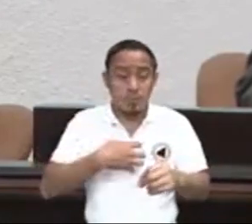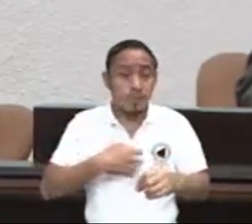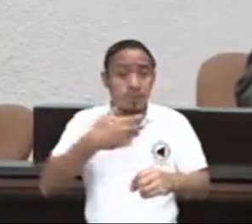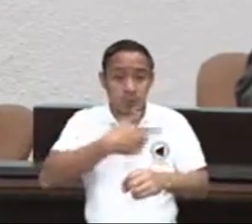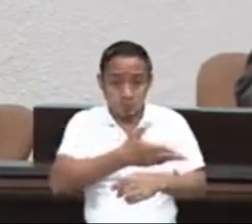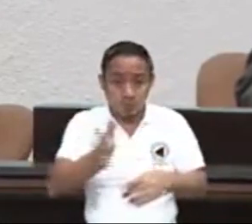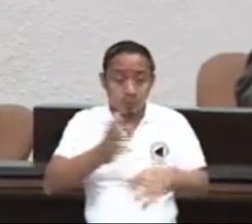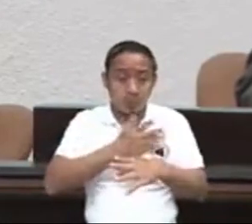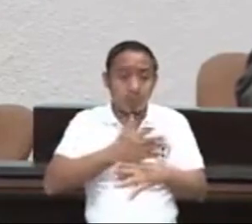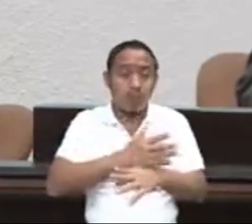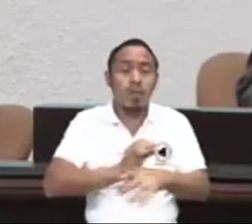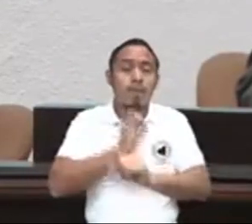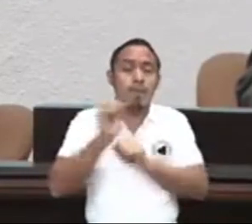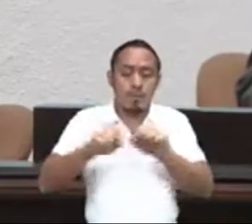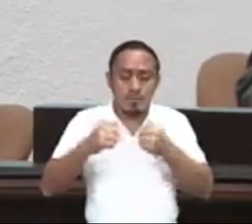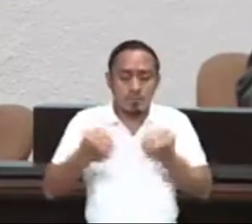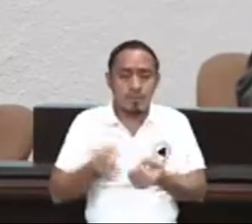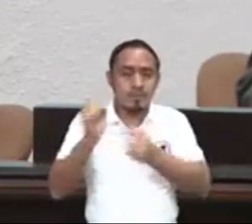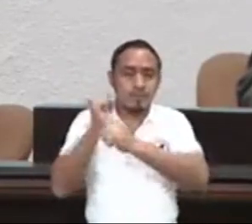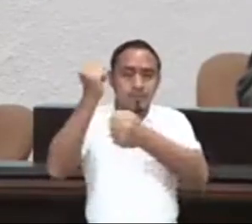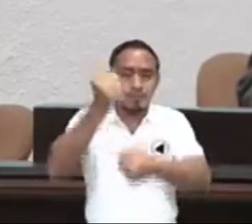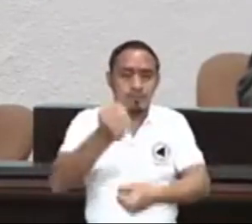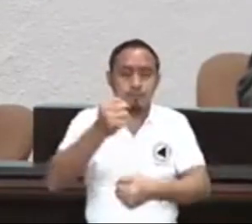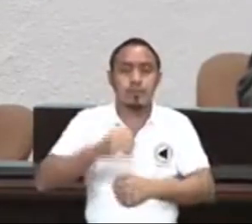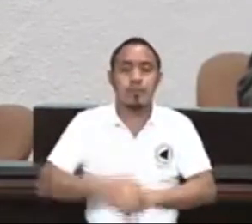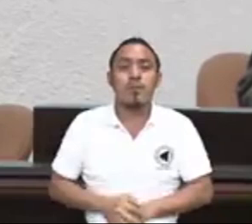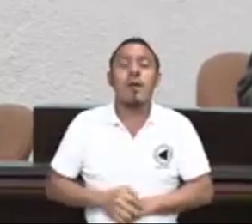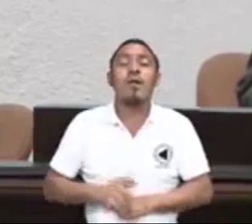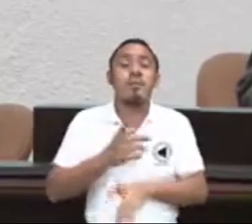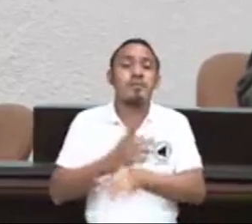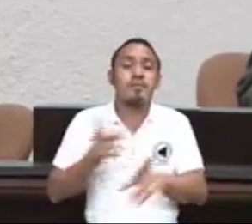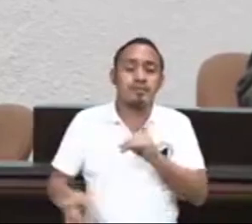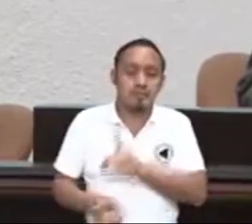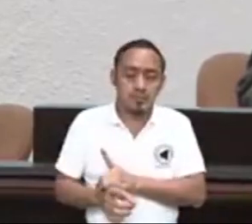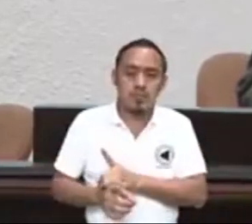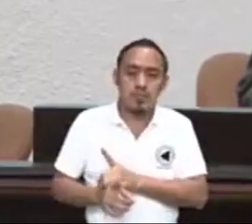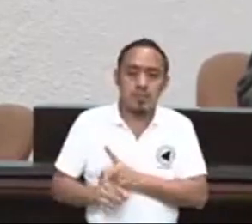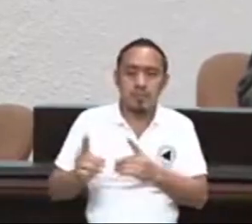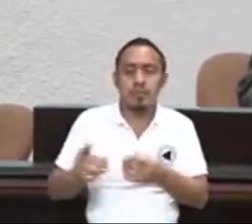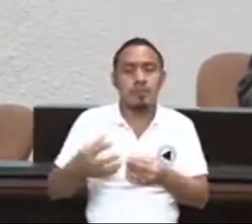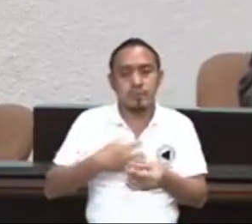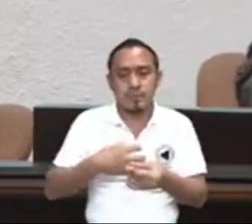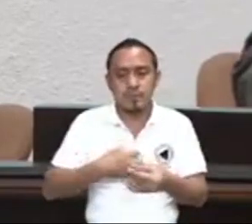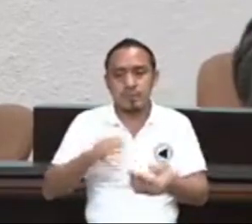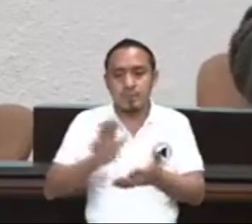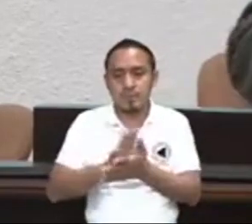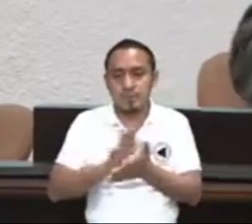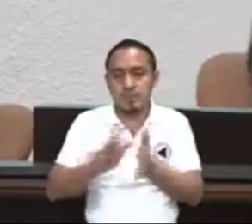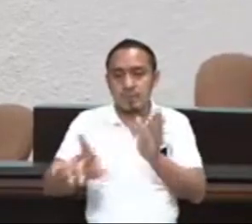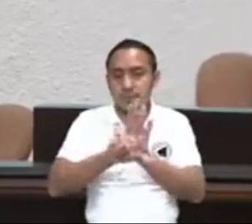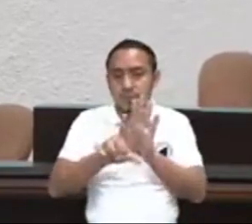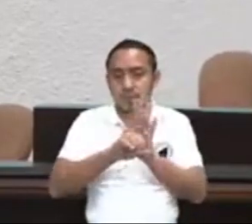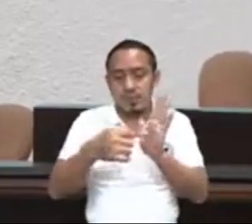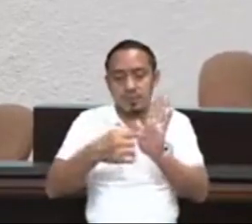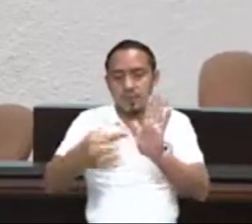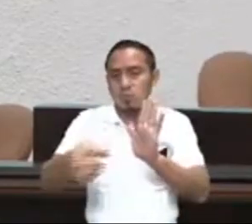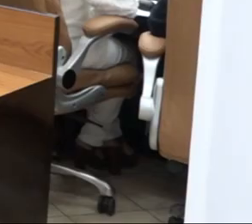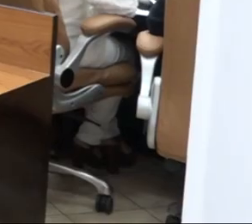las asociaciones, fundaciones, tendrán el destino previsto en la ley de la